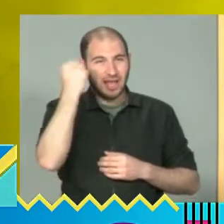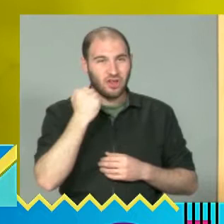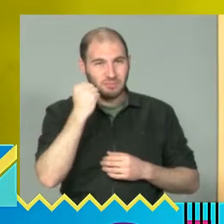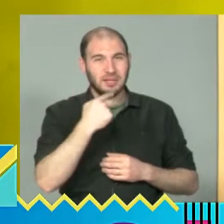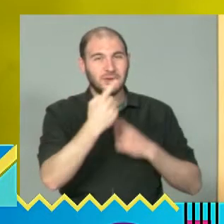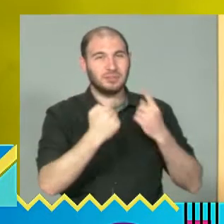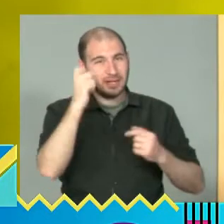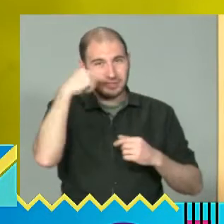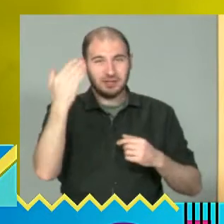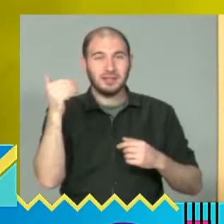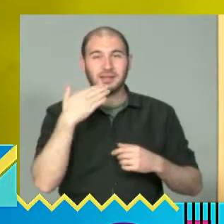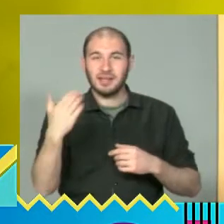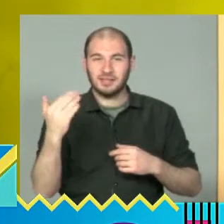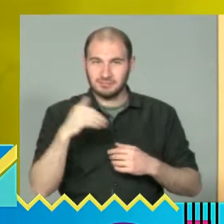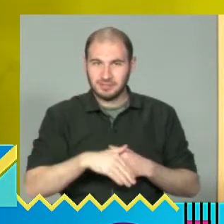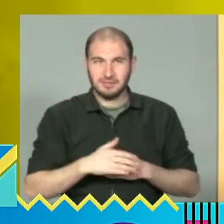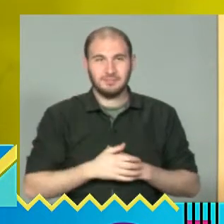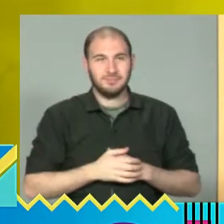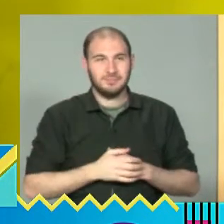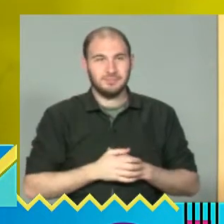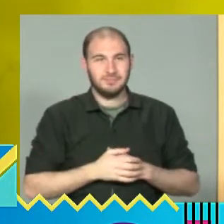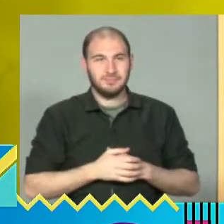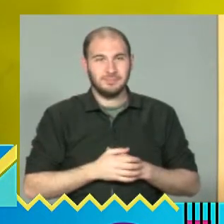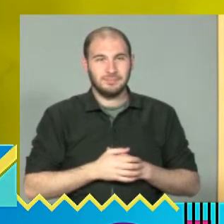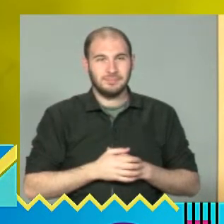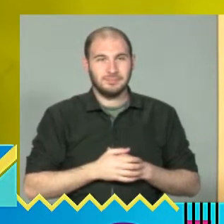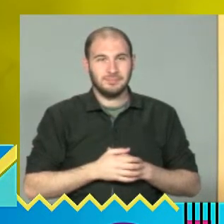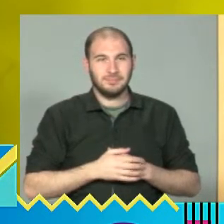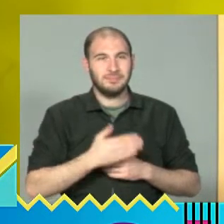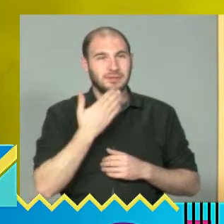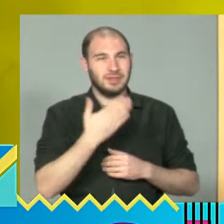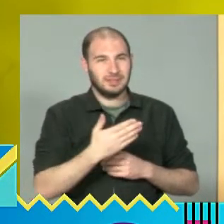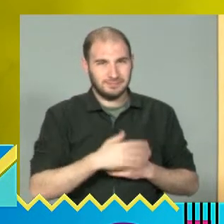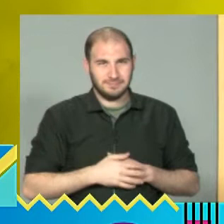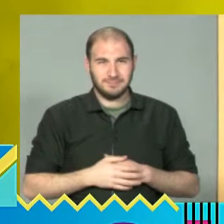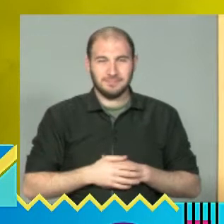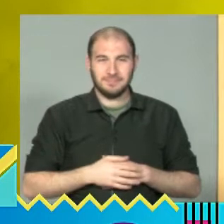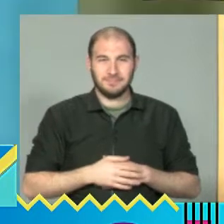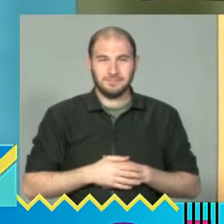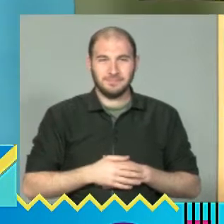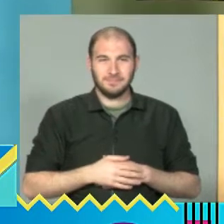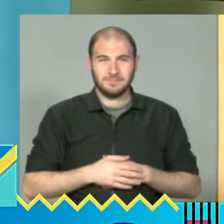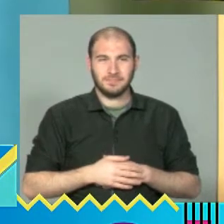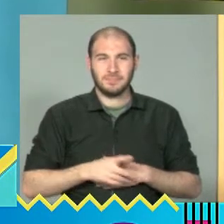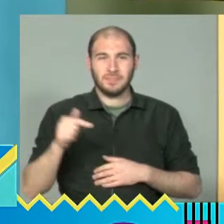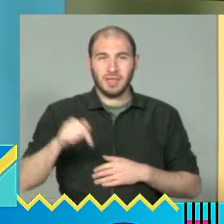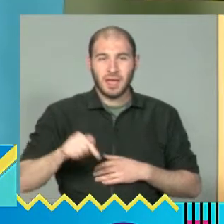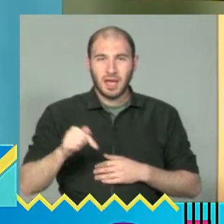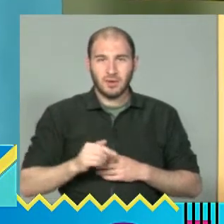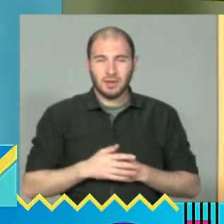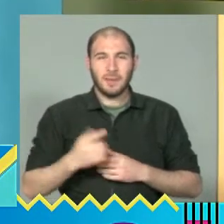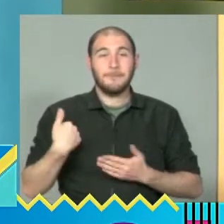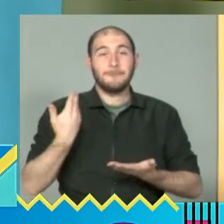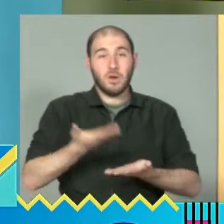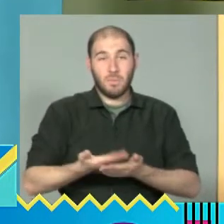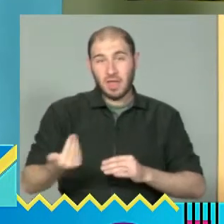consultor internacional. Muchísimas gracias, Carlos, por estar también aquí. Muchas gracias también por la invitación. Bueno, ahora sí, les